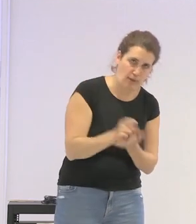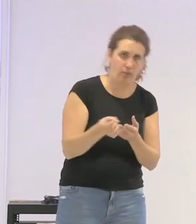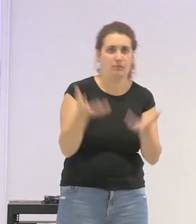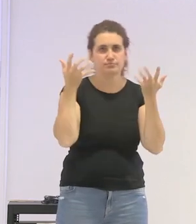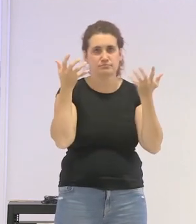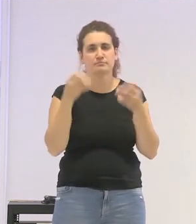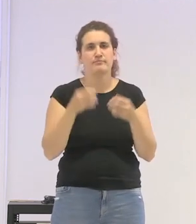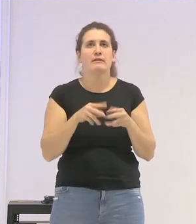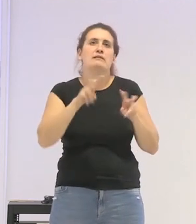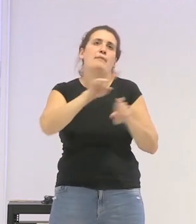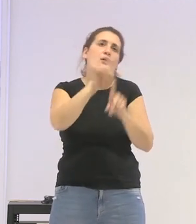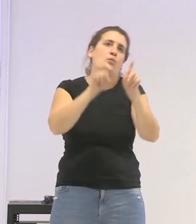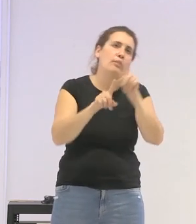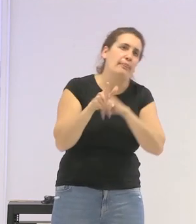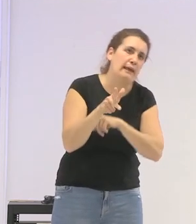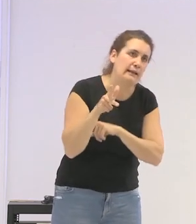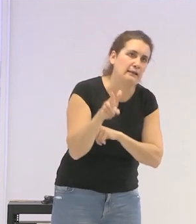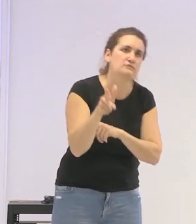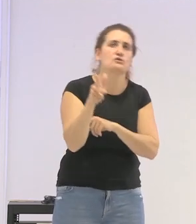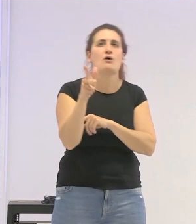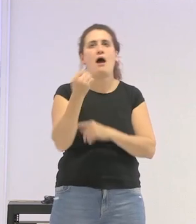cuestionando el derecho del aborto, bueno,